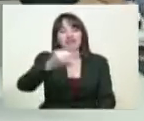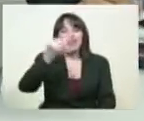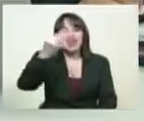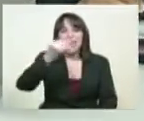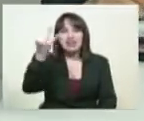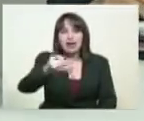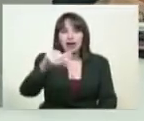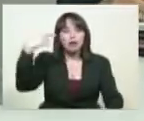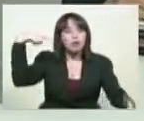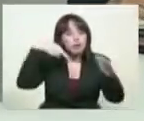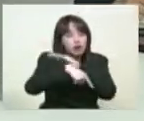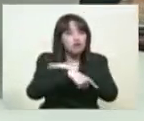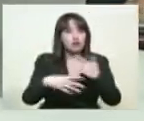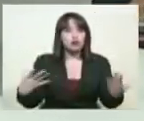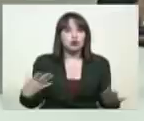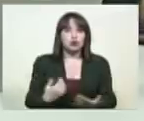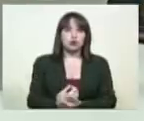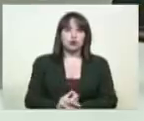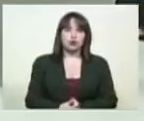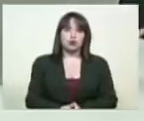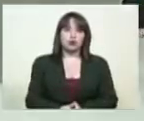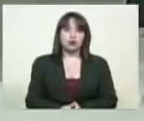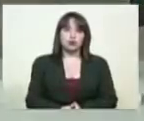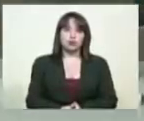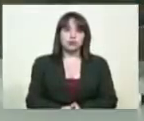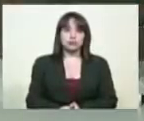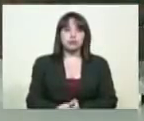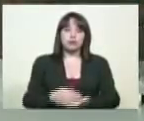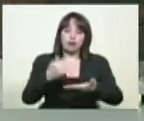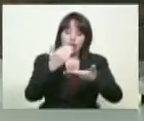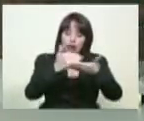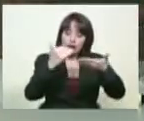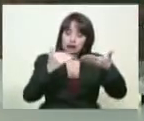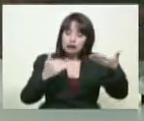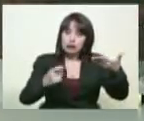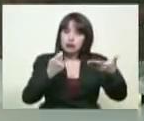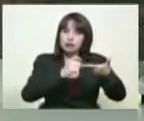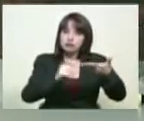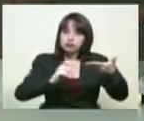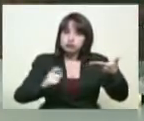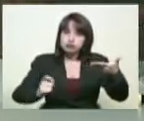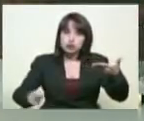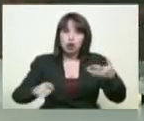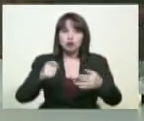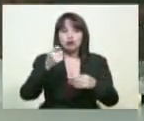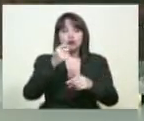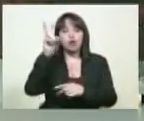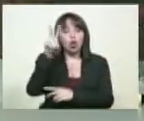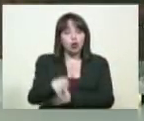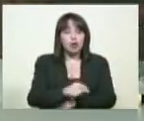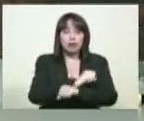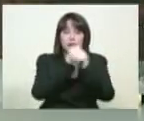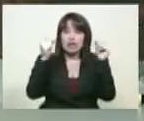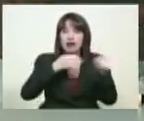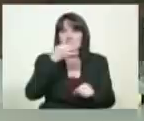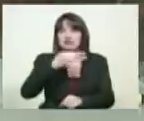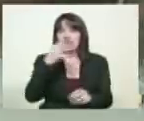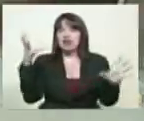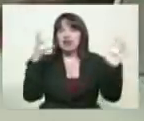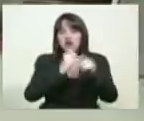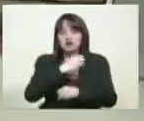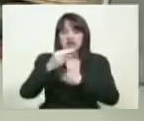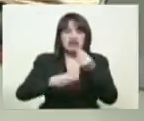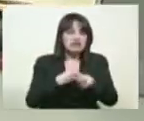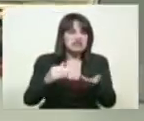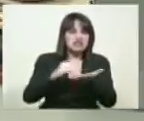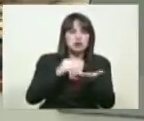profundidad pónganlo en la gente transporte todos los días en la mañana en la tarde en la noche que hice cuando resolví